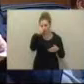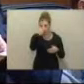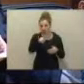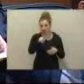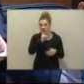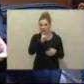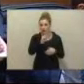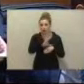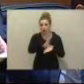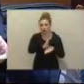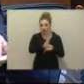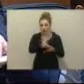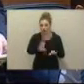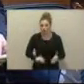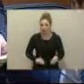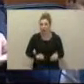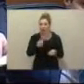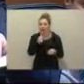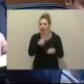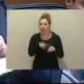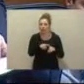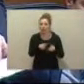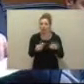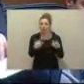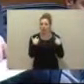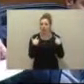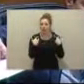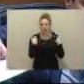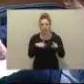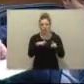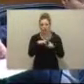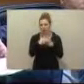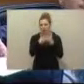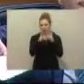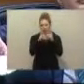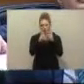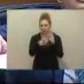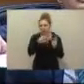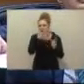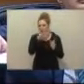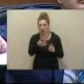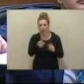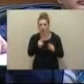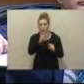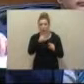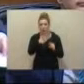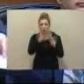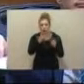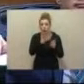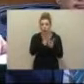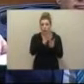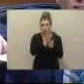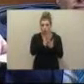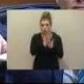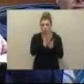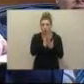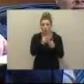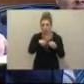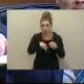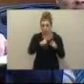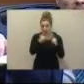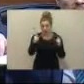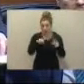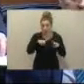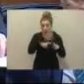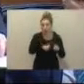consejería donde se vivieron capítulos tan bochornosos y envergonzantes como el inicio de este curso escolar, donde los interinos no sabían